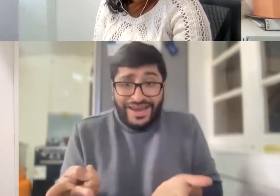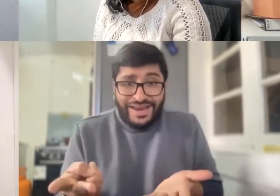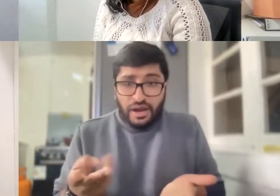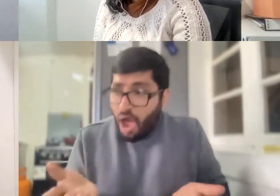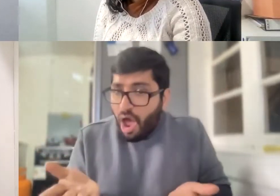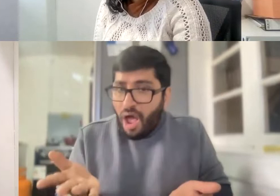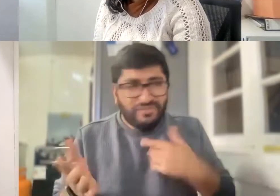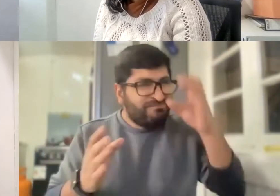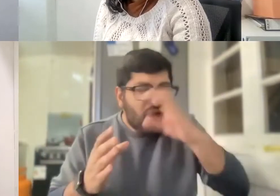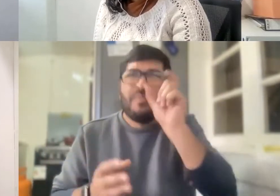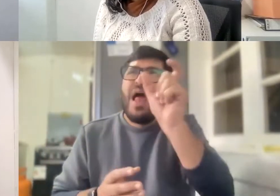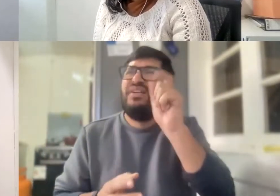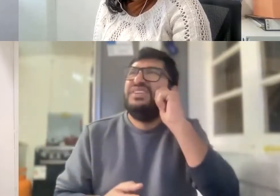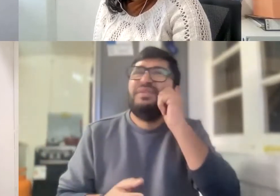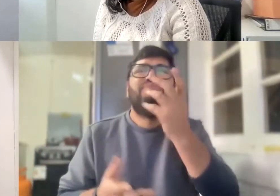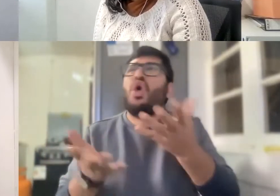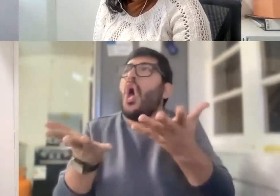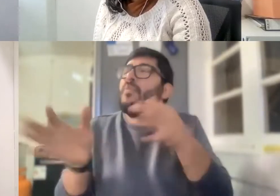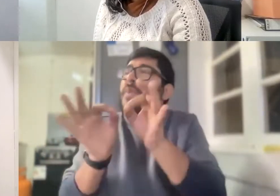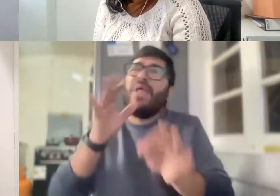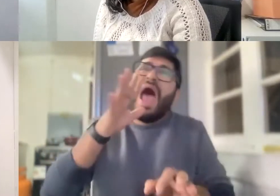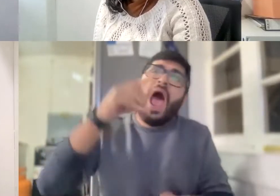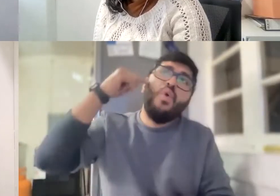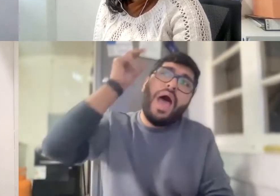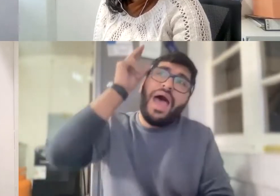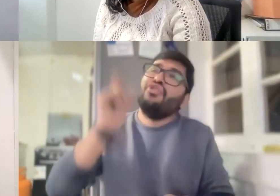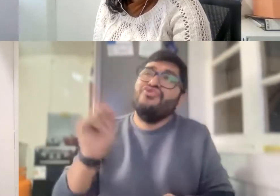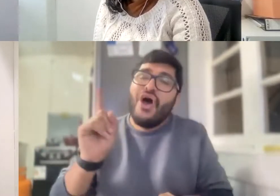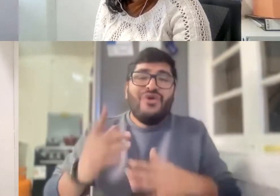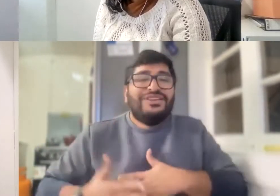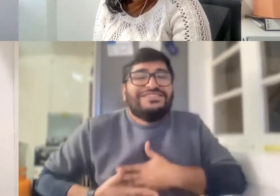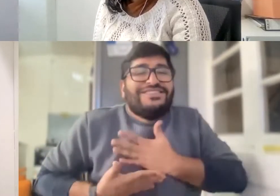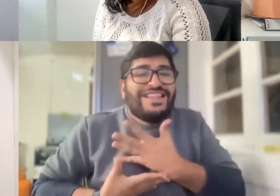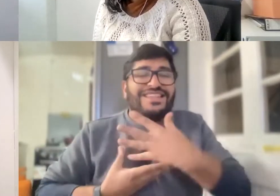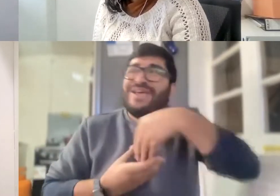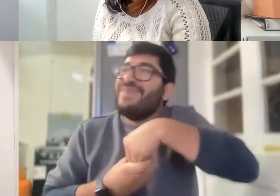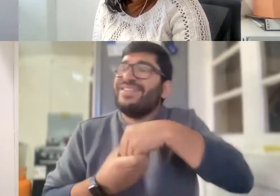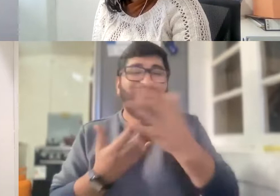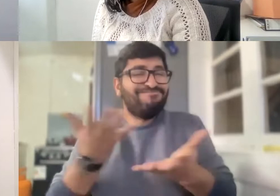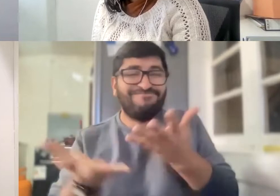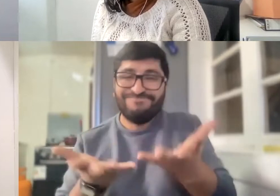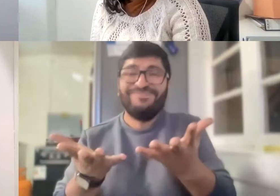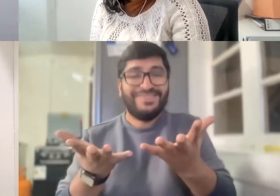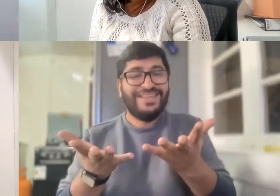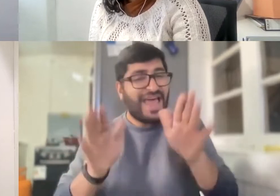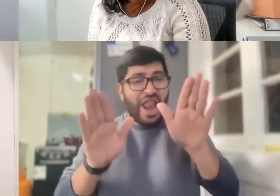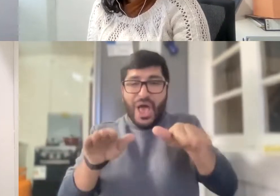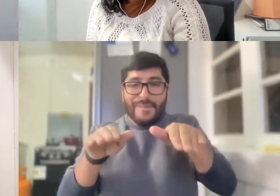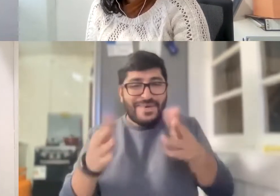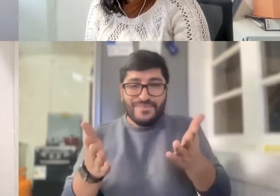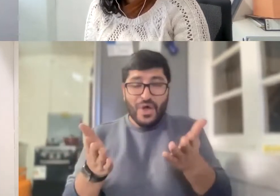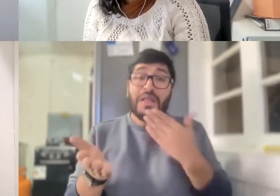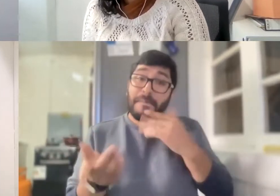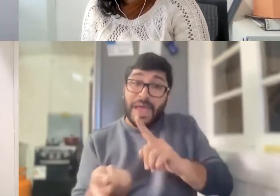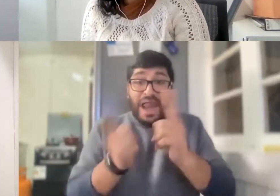traducir, decir qué es lo que quiere decir con una palabra del español. Es una expresión en sí que no es como decir víctima o